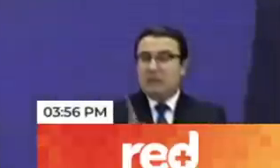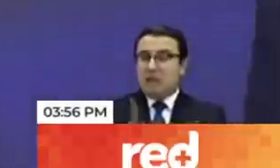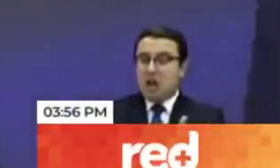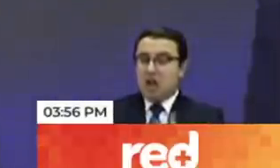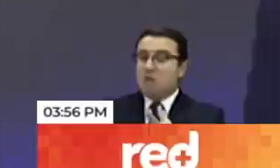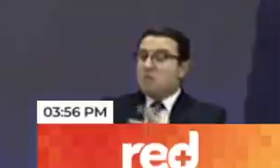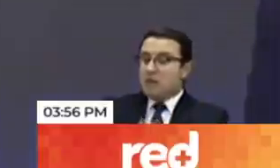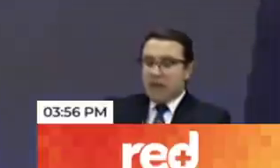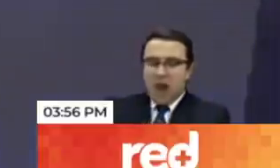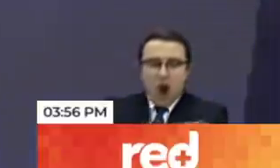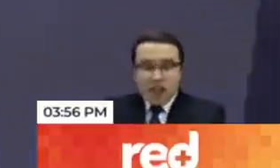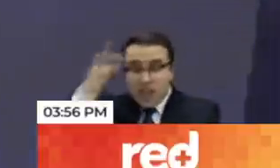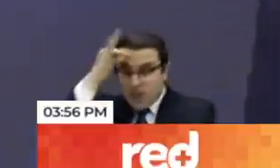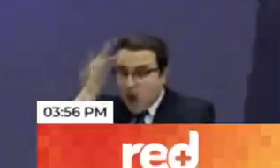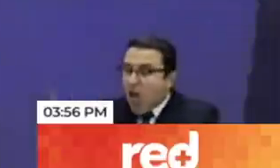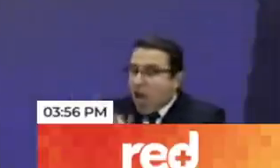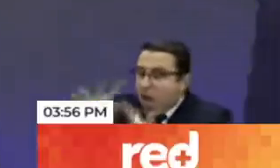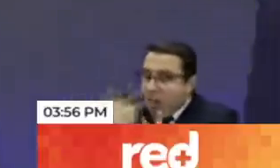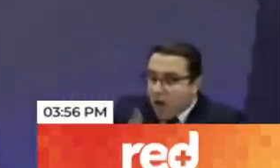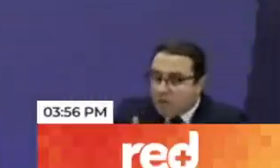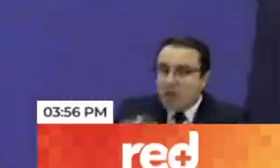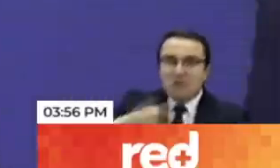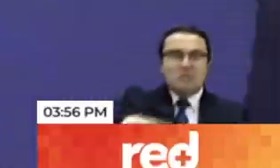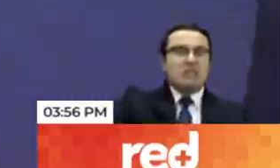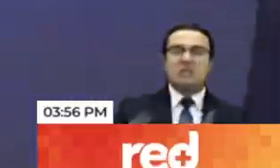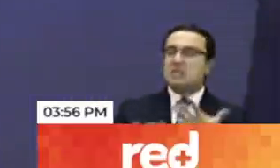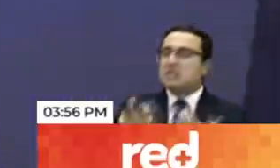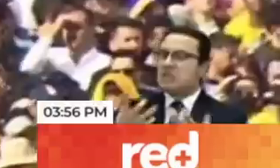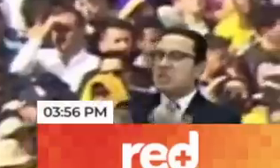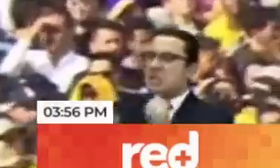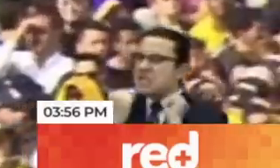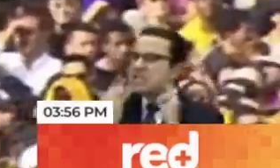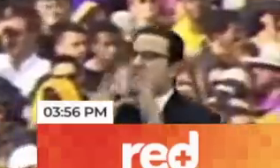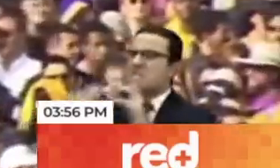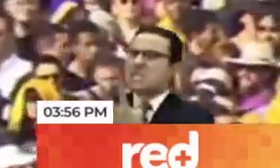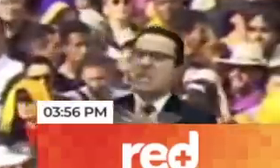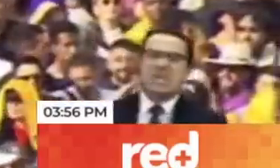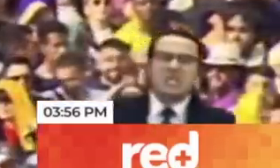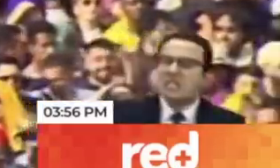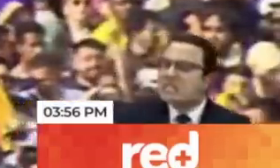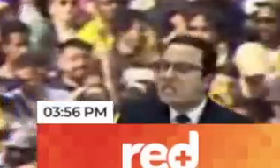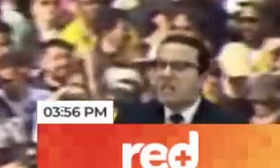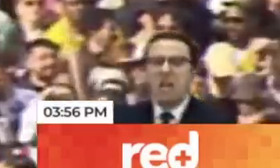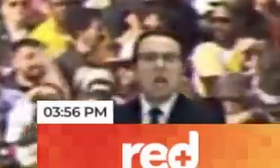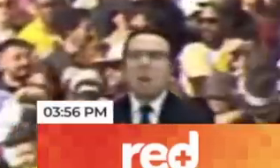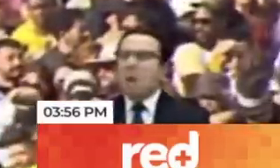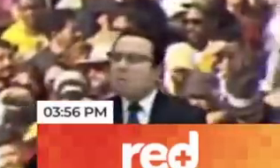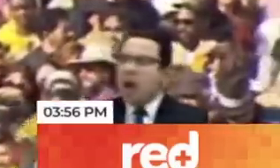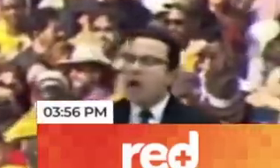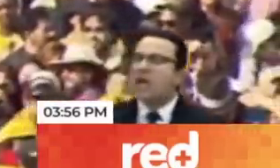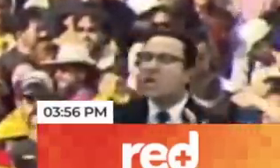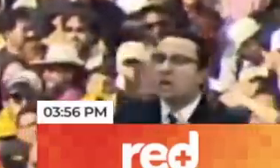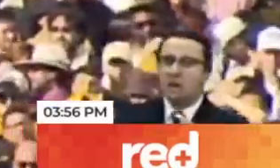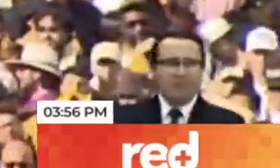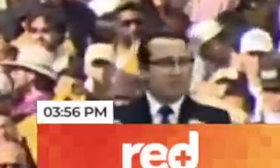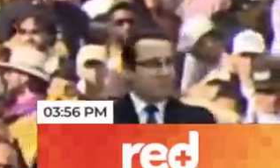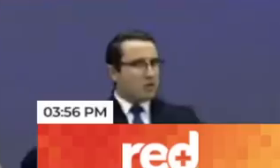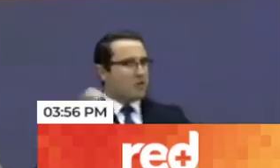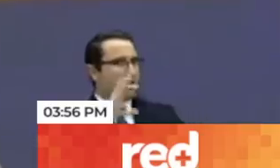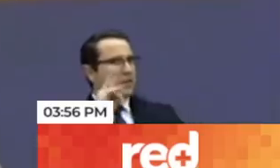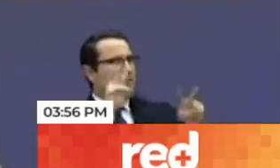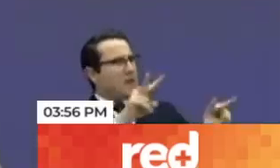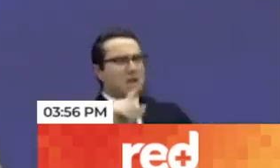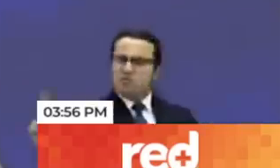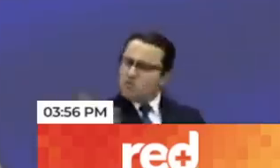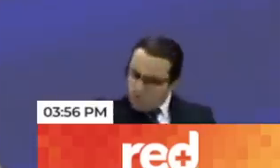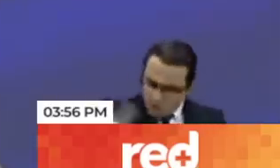compromisos climáticos, hacen la guerra y se ufanan de ser potencias de la muerte, Colombia está decidida a